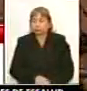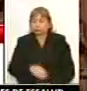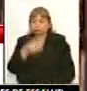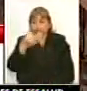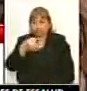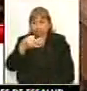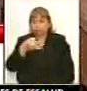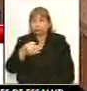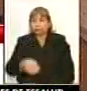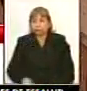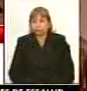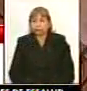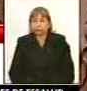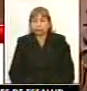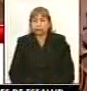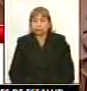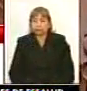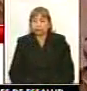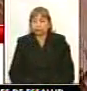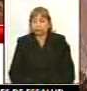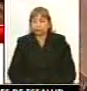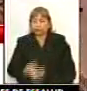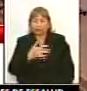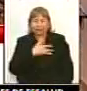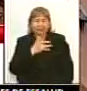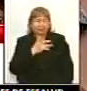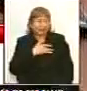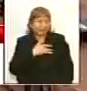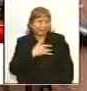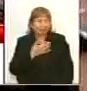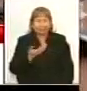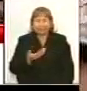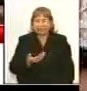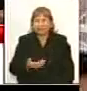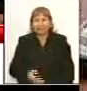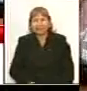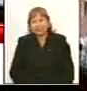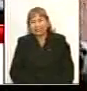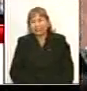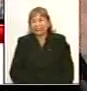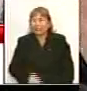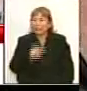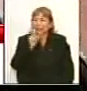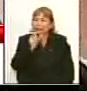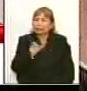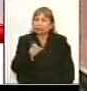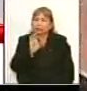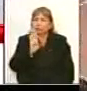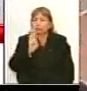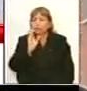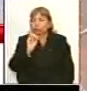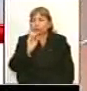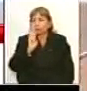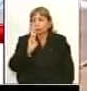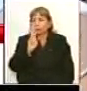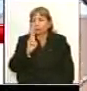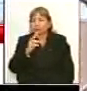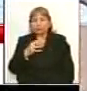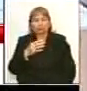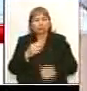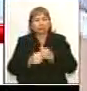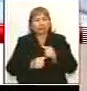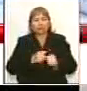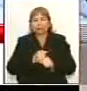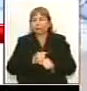cierto, la sensación de una persona que a los 40 años, 42 años pierde el